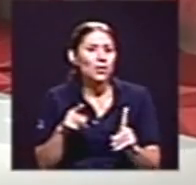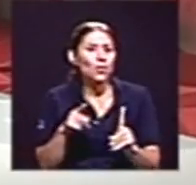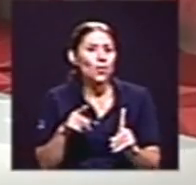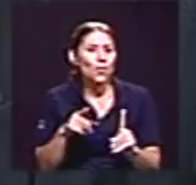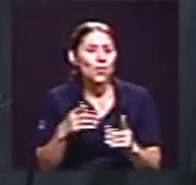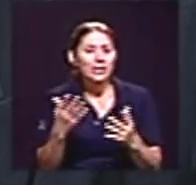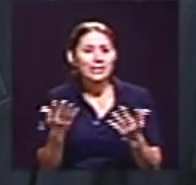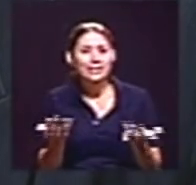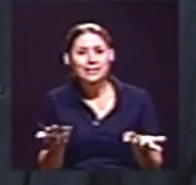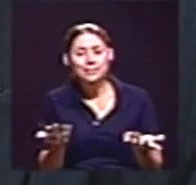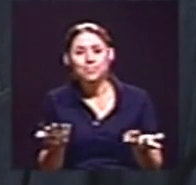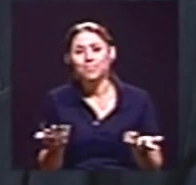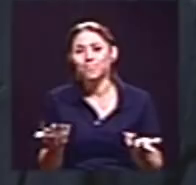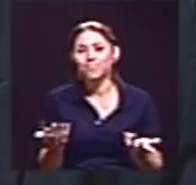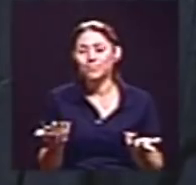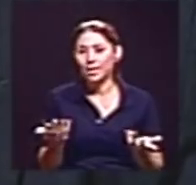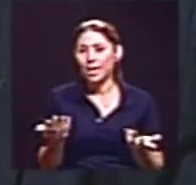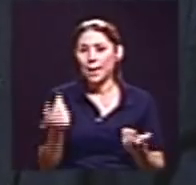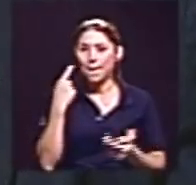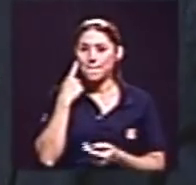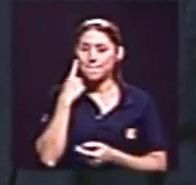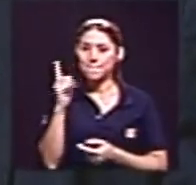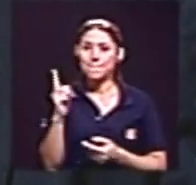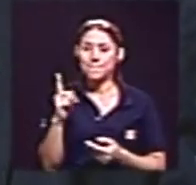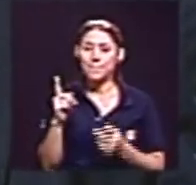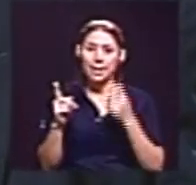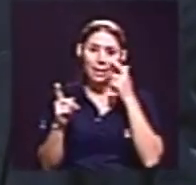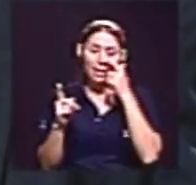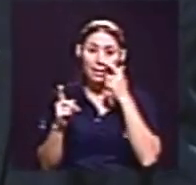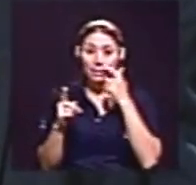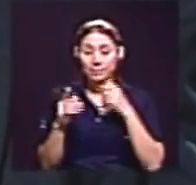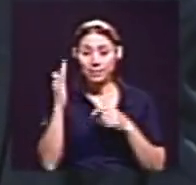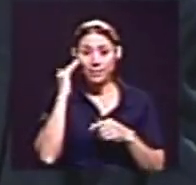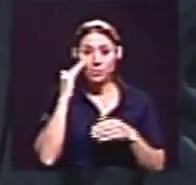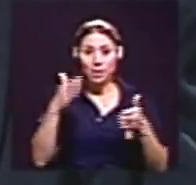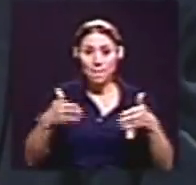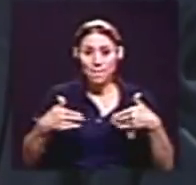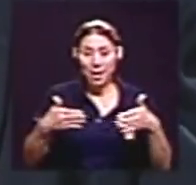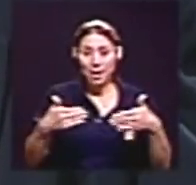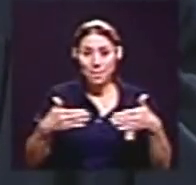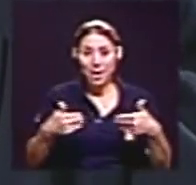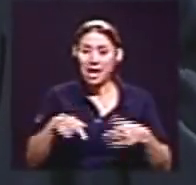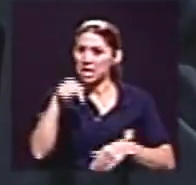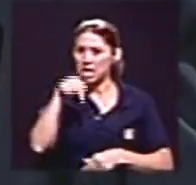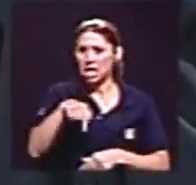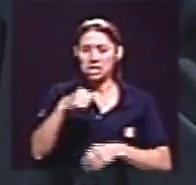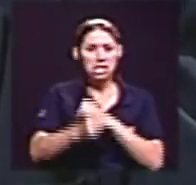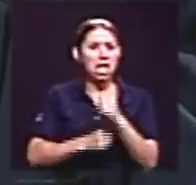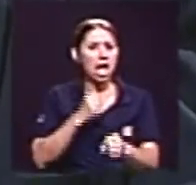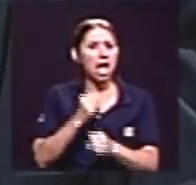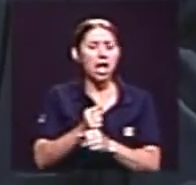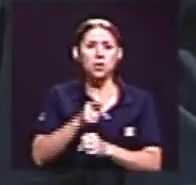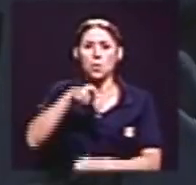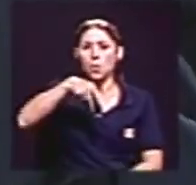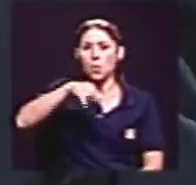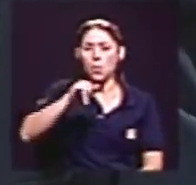como, digamos, Panamá, si no me equivoco, este año no decreció el producto,